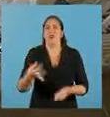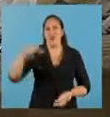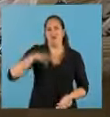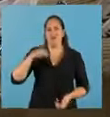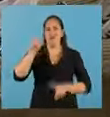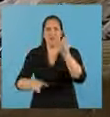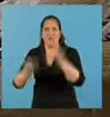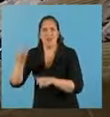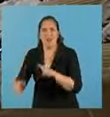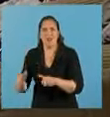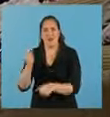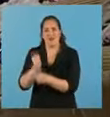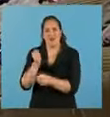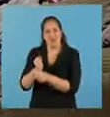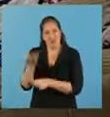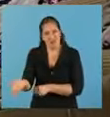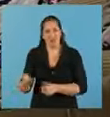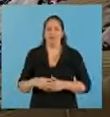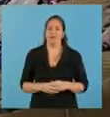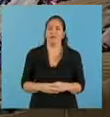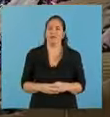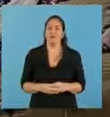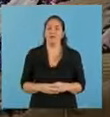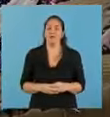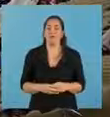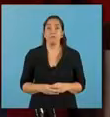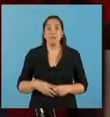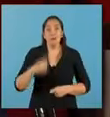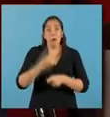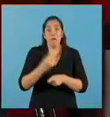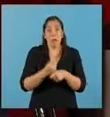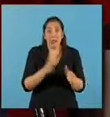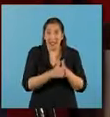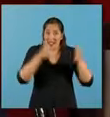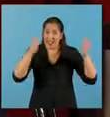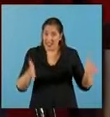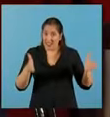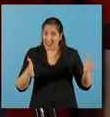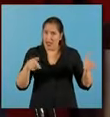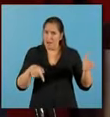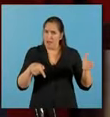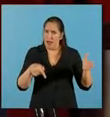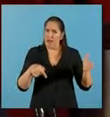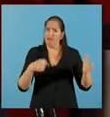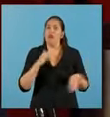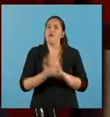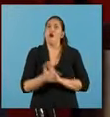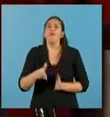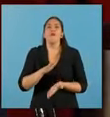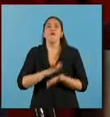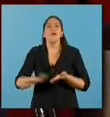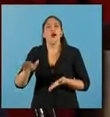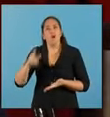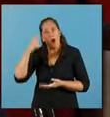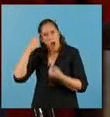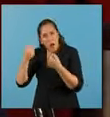real de quien trabaja. La primera etapa, el preámbulo de nuestro nuevo contrato de ciudadanía